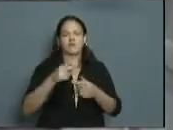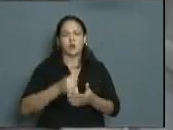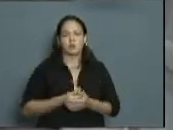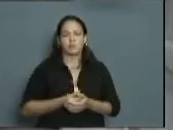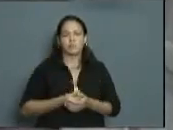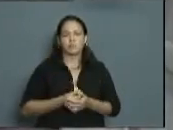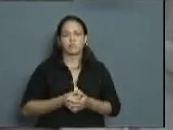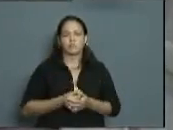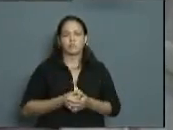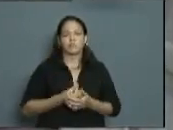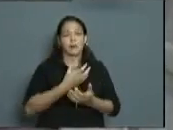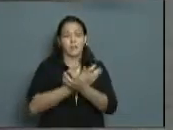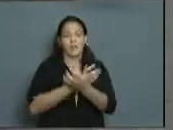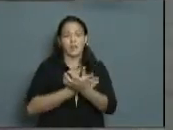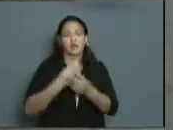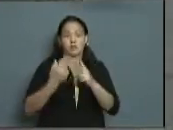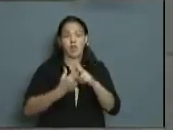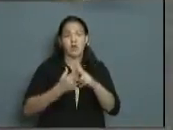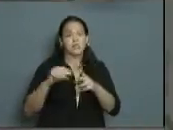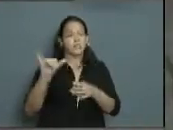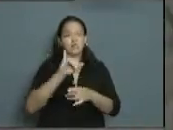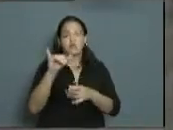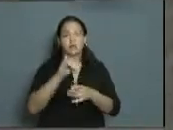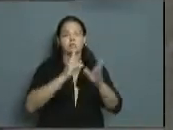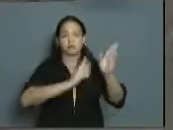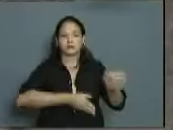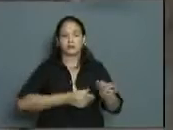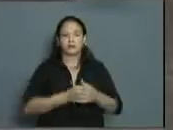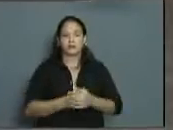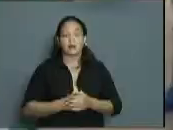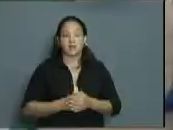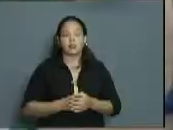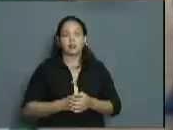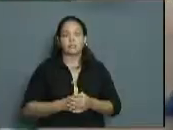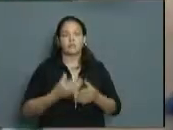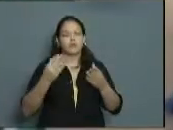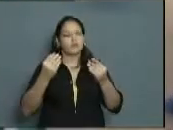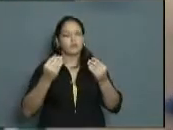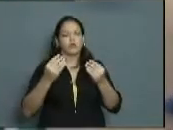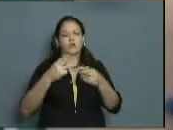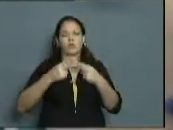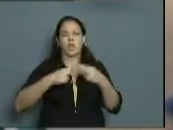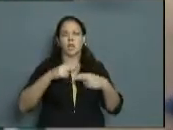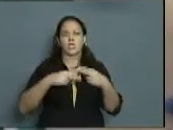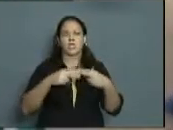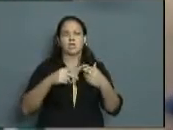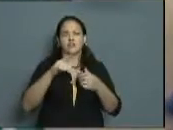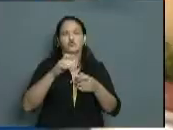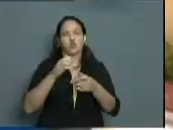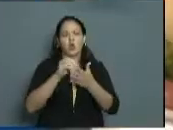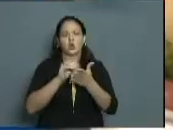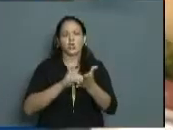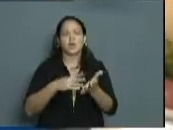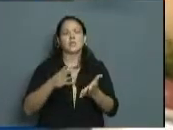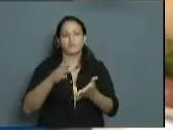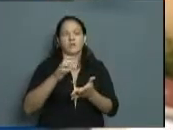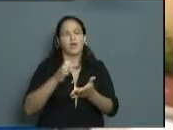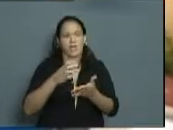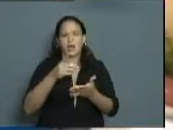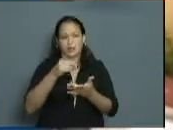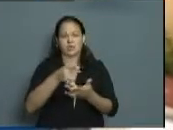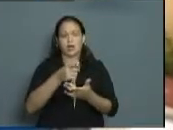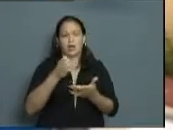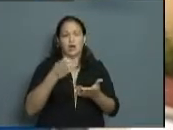peligro se combate con exactitud, prolijidad y disciplina propia de muchos que han sido formados en instituciones como